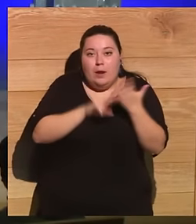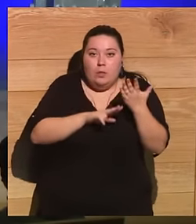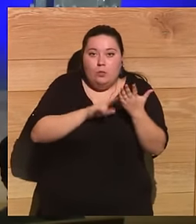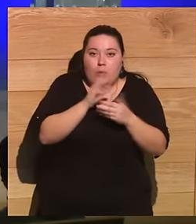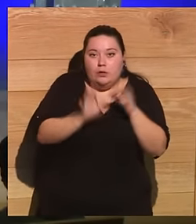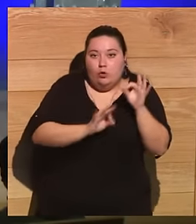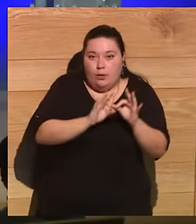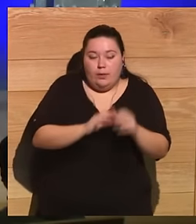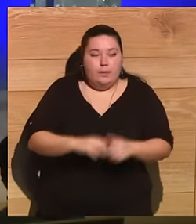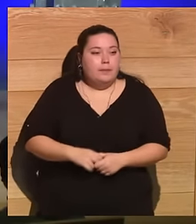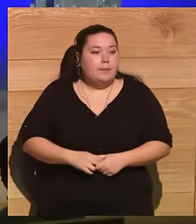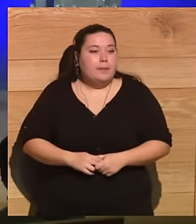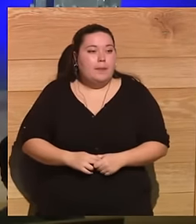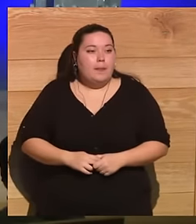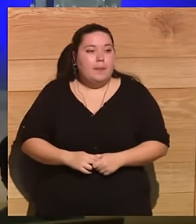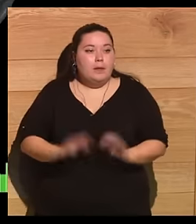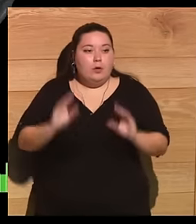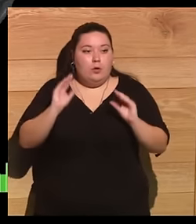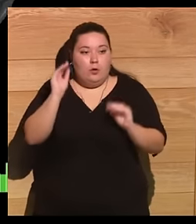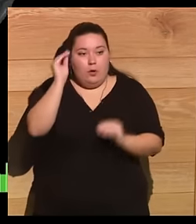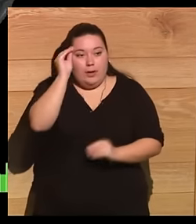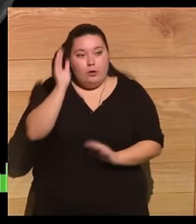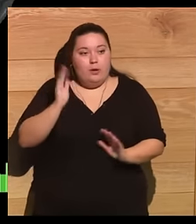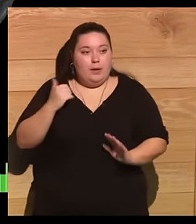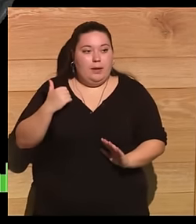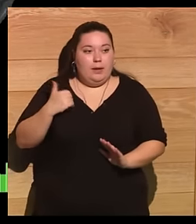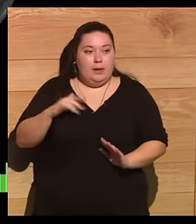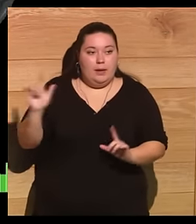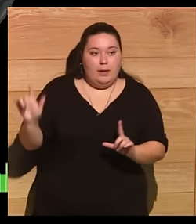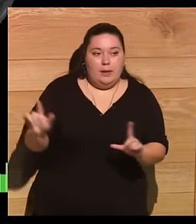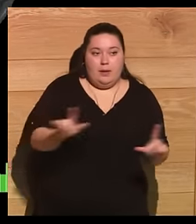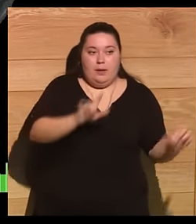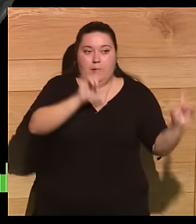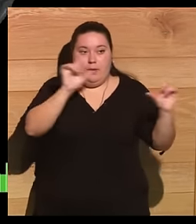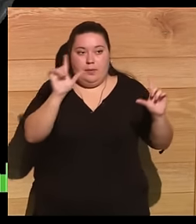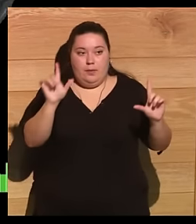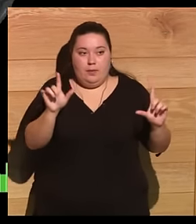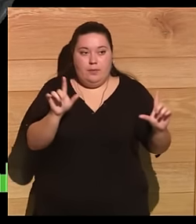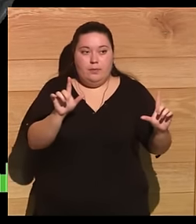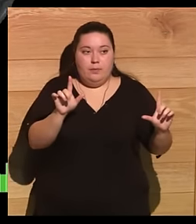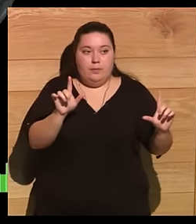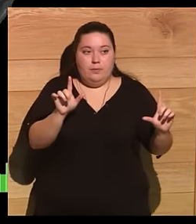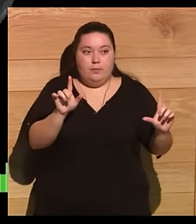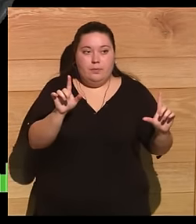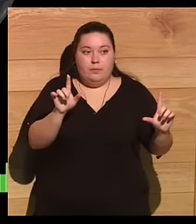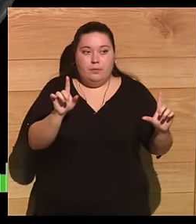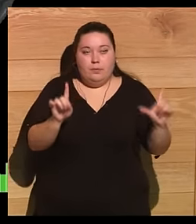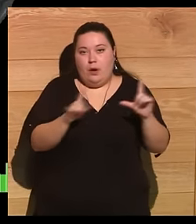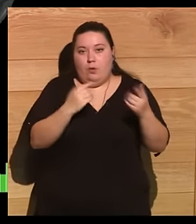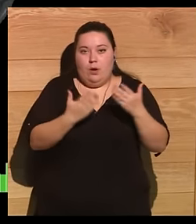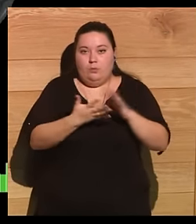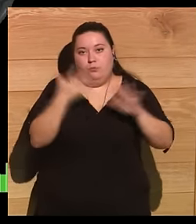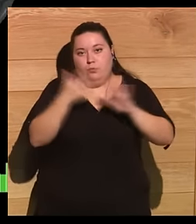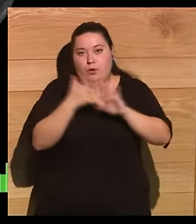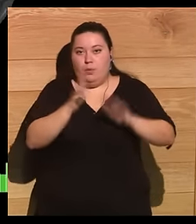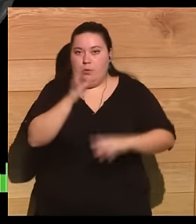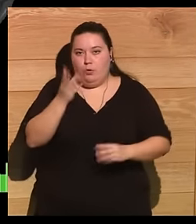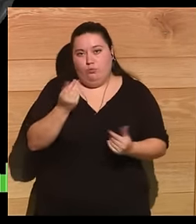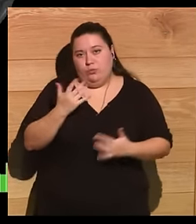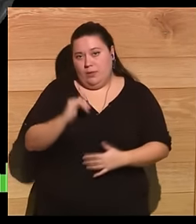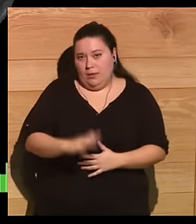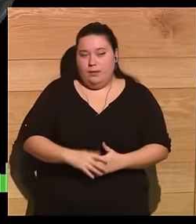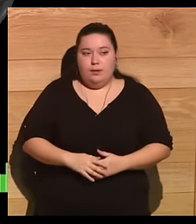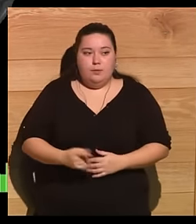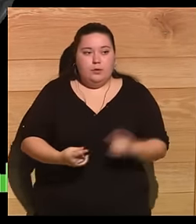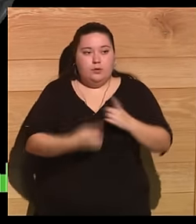lectura. Creo que voy a pasar por encima de algunas diapositivas porque tengo muchas, pero